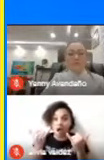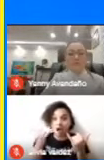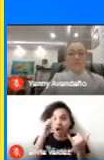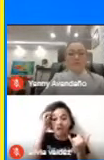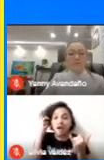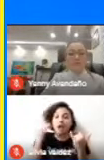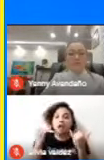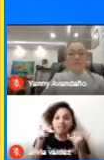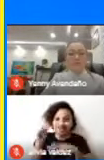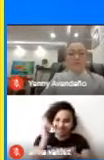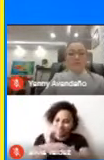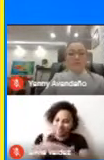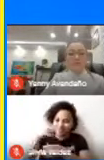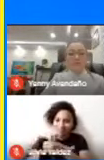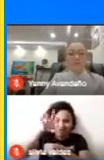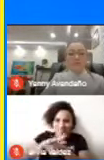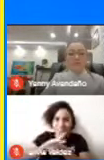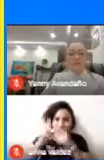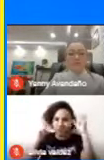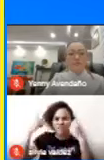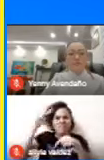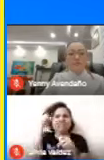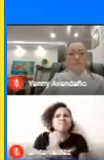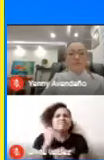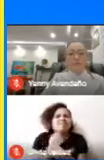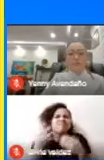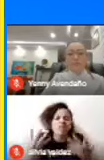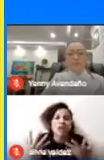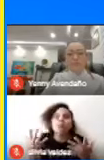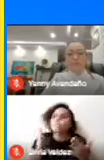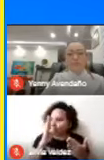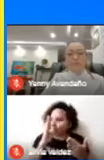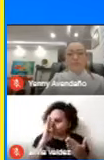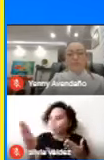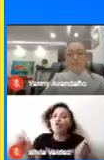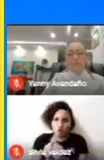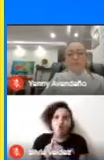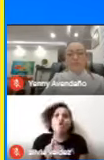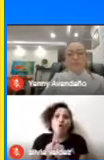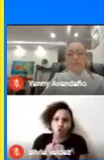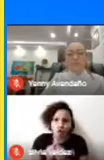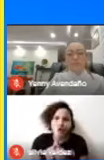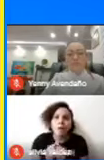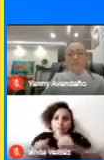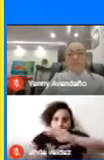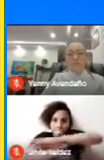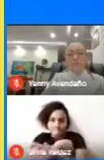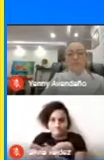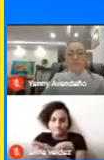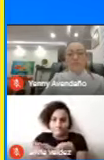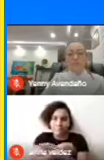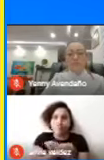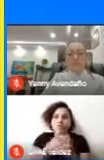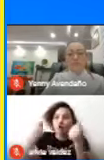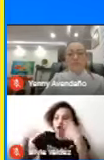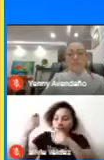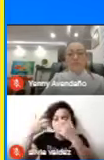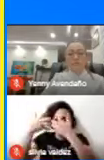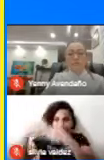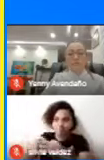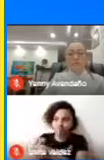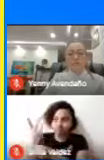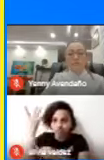desde el Instituto Distrital de Turismo estamos trabajando directamente con el Ministerio de Comercio, Industria y